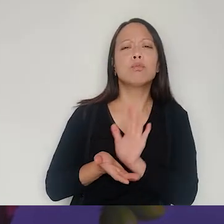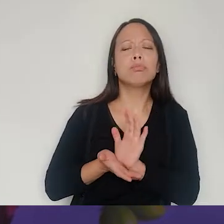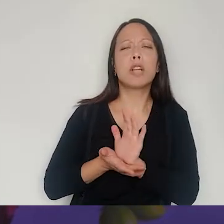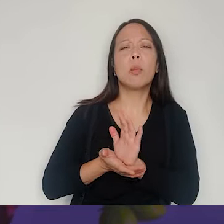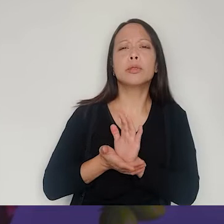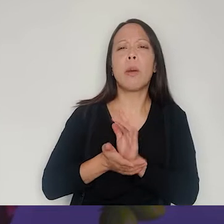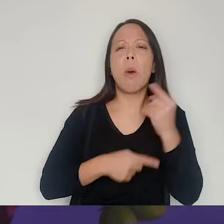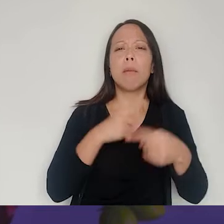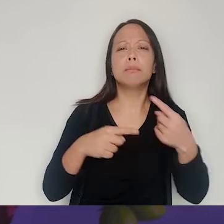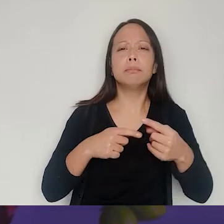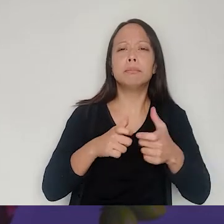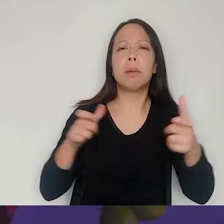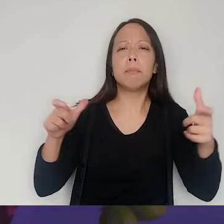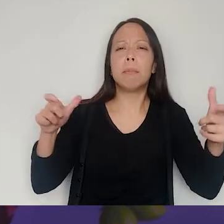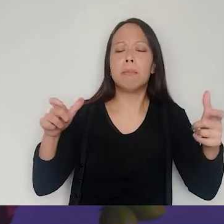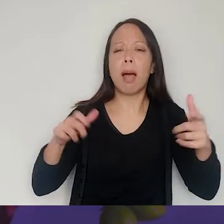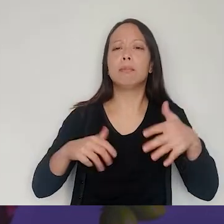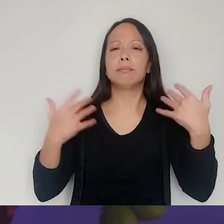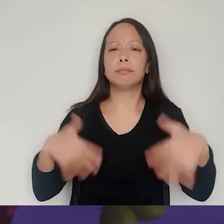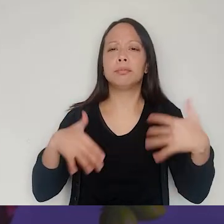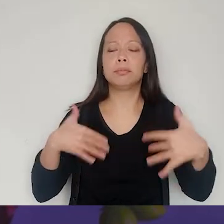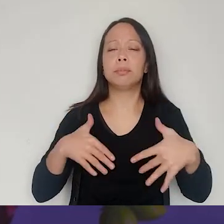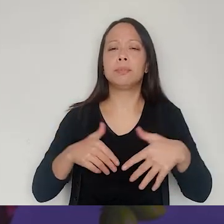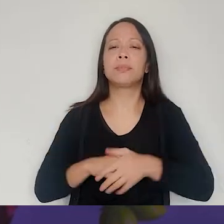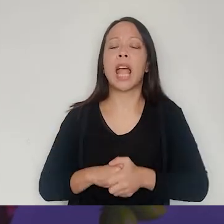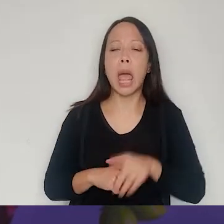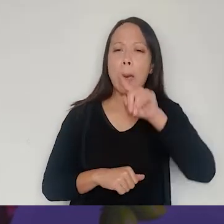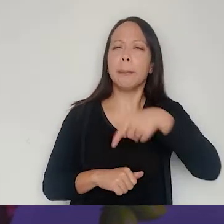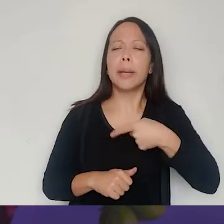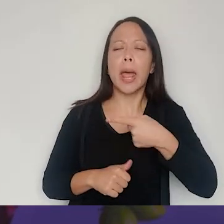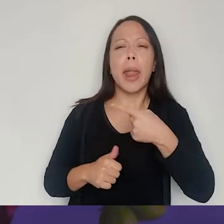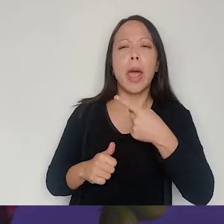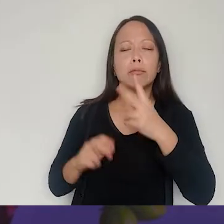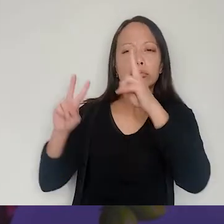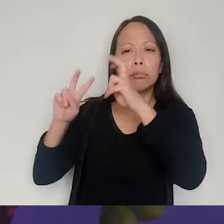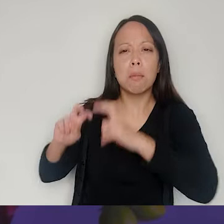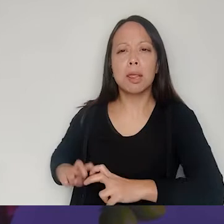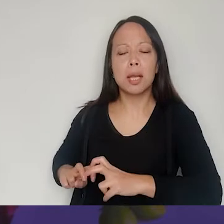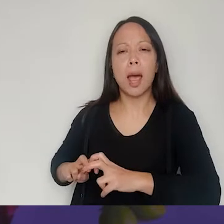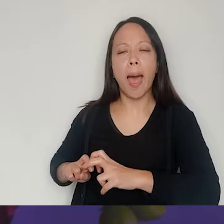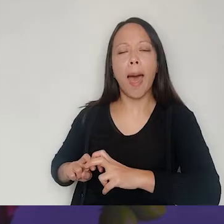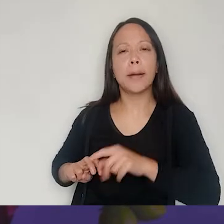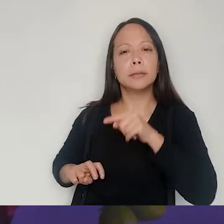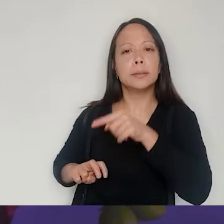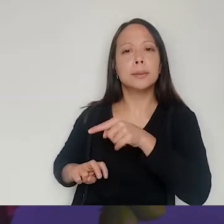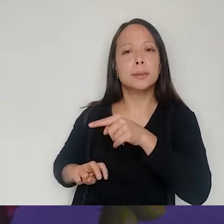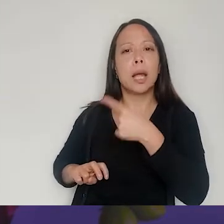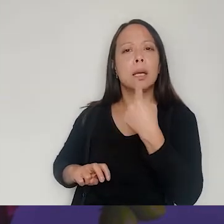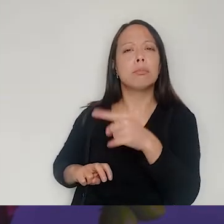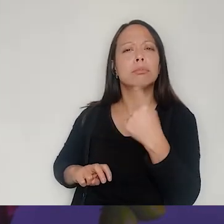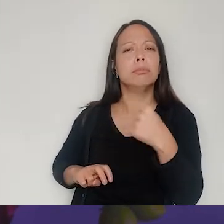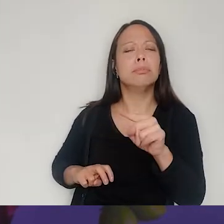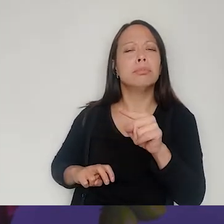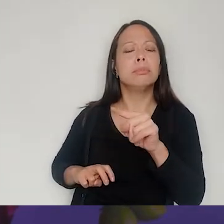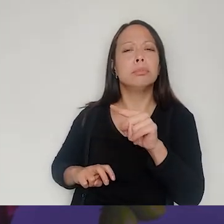elevada. También quisiera señalar que la principal causa que se identificó como motivo de esta demora diagnóstica